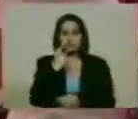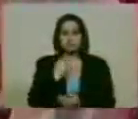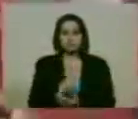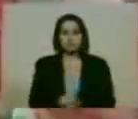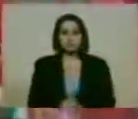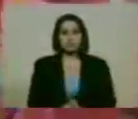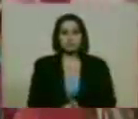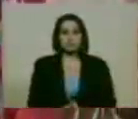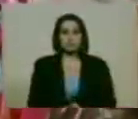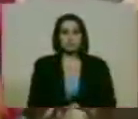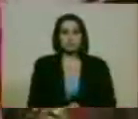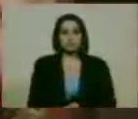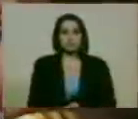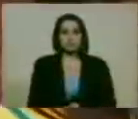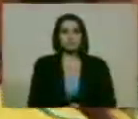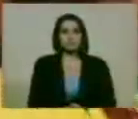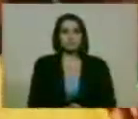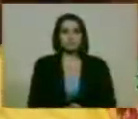¿Ya?